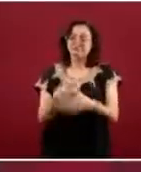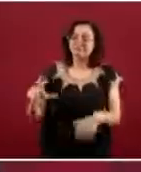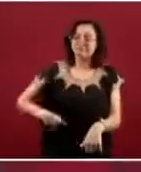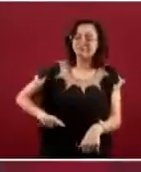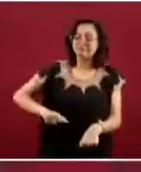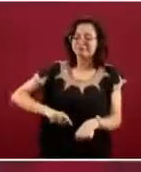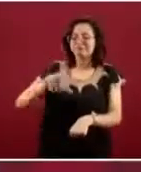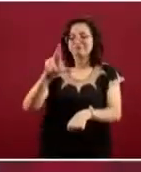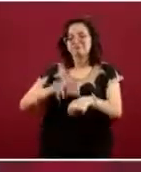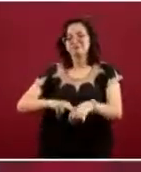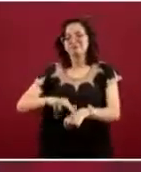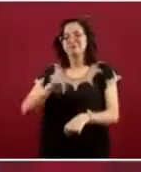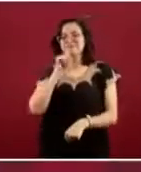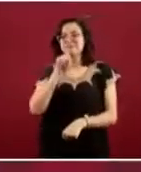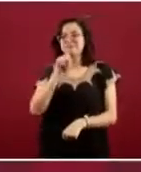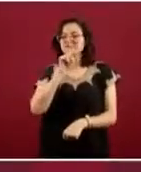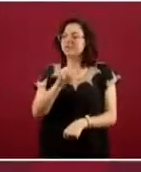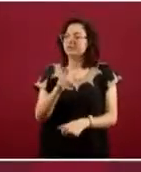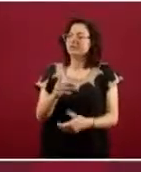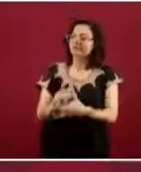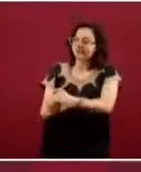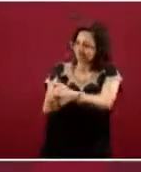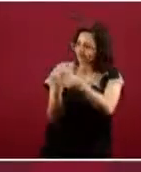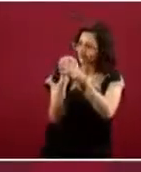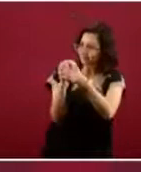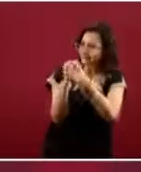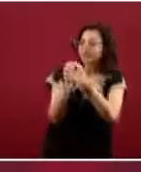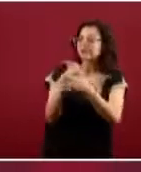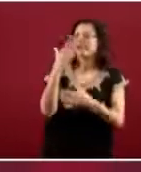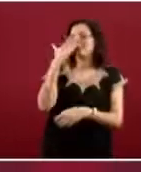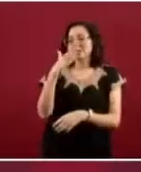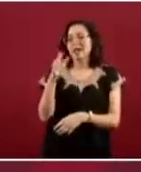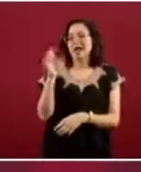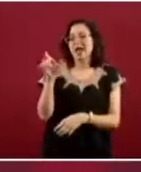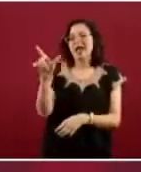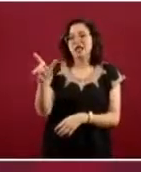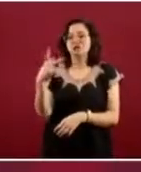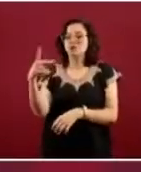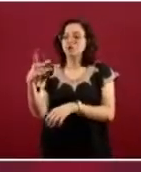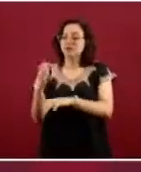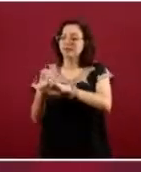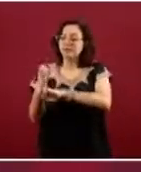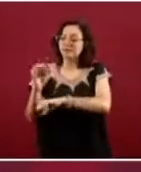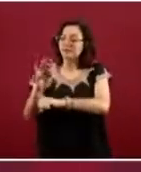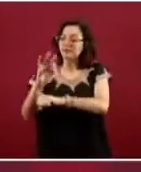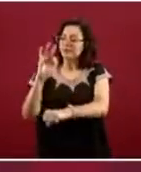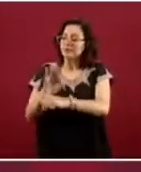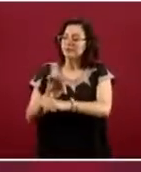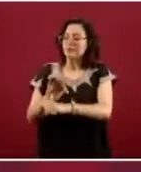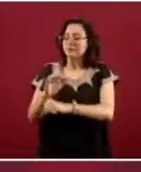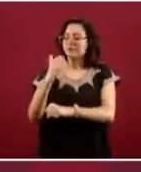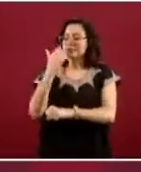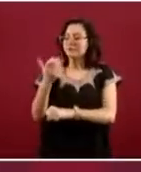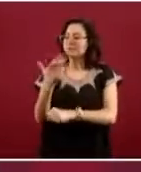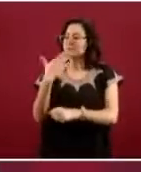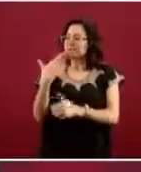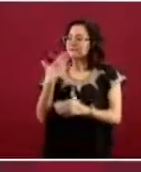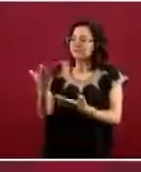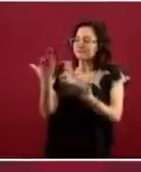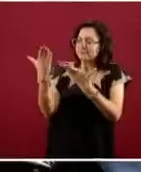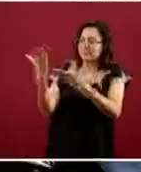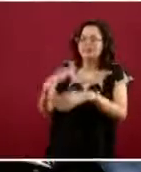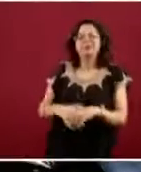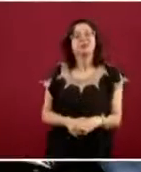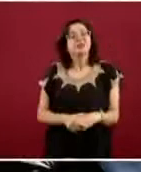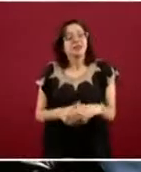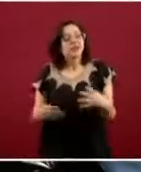Jalisco, estoy seguro que él quiere hacer el bien por su estado y qué bueno que esté dedicado a su trabajo. Sobre